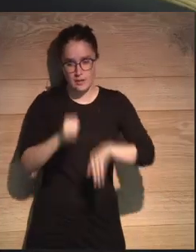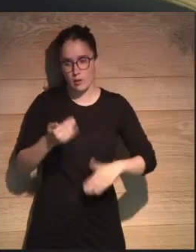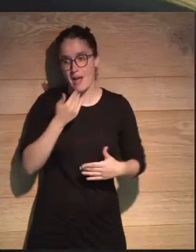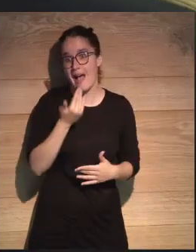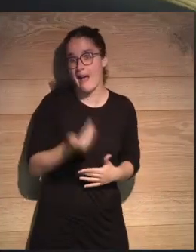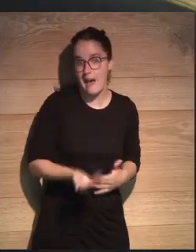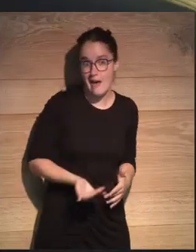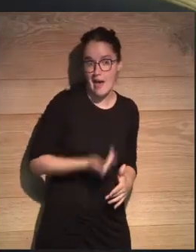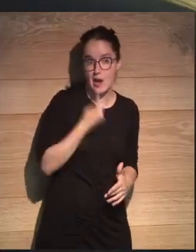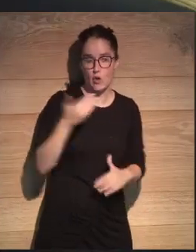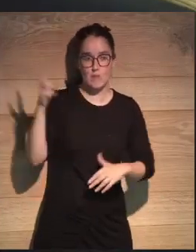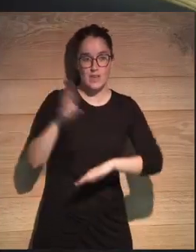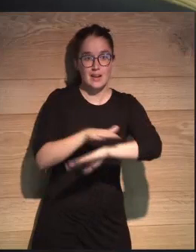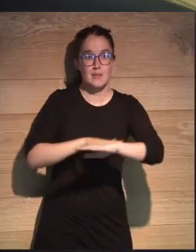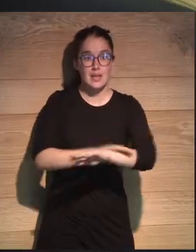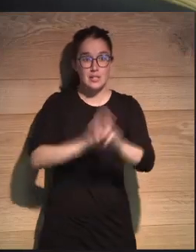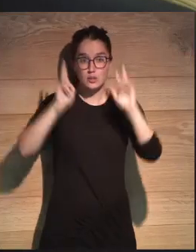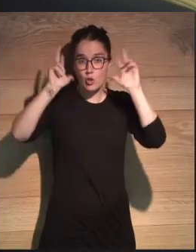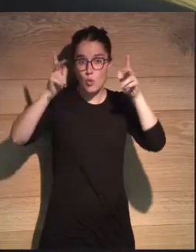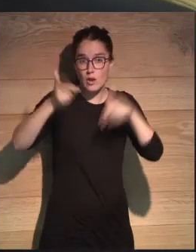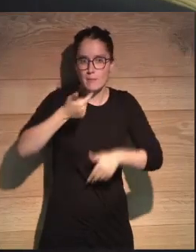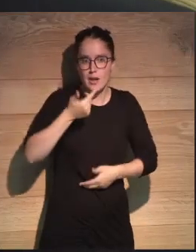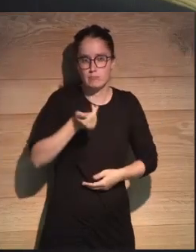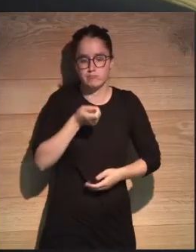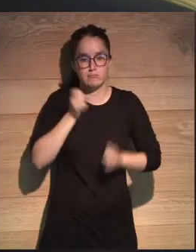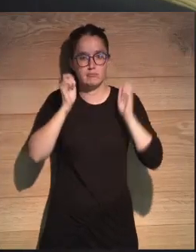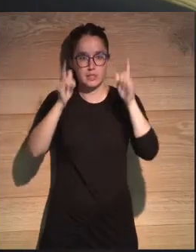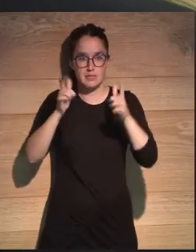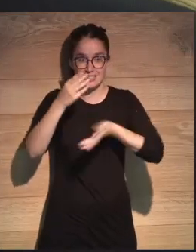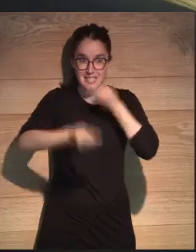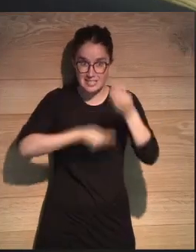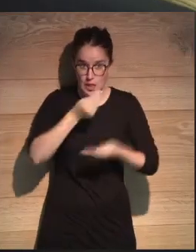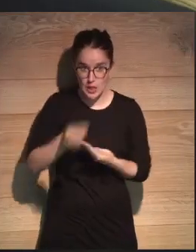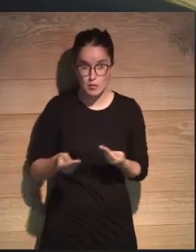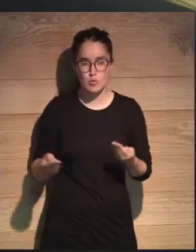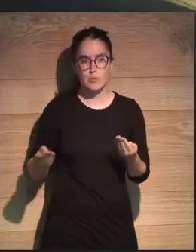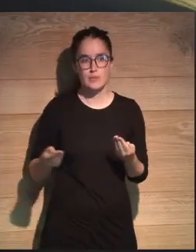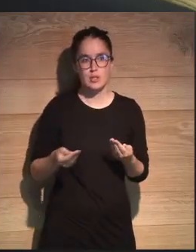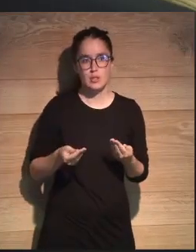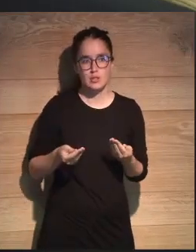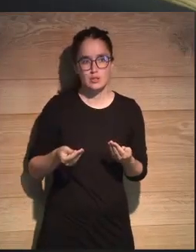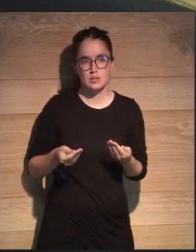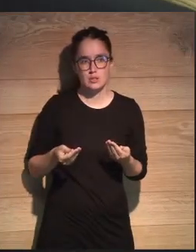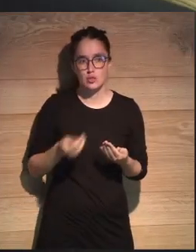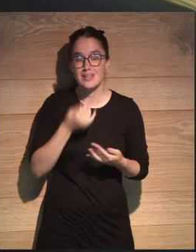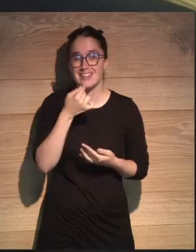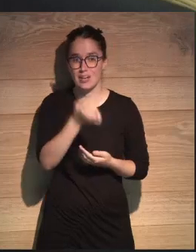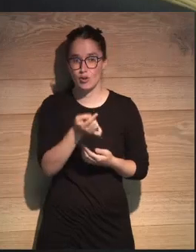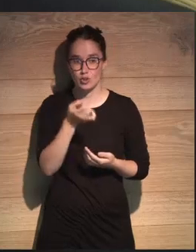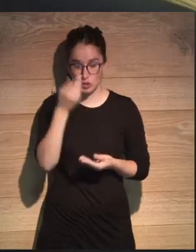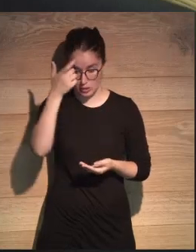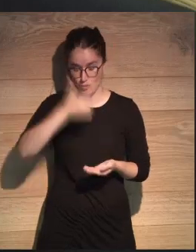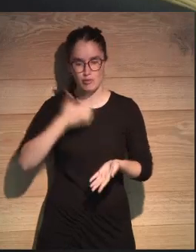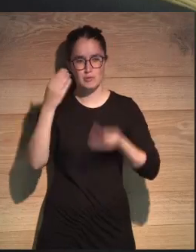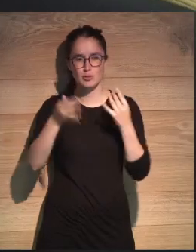ahora tiene que venir el ministro para que os enteréis de que se está haciendo. Os voy al hecho de que yo veo